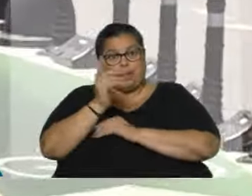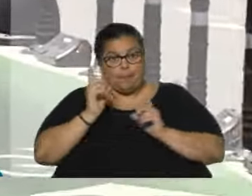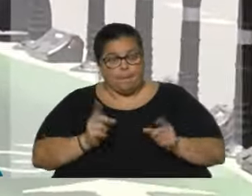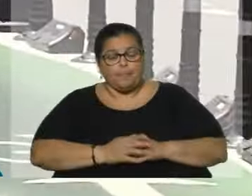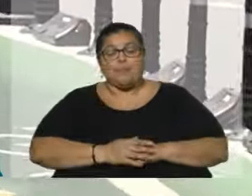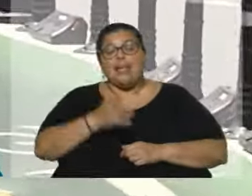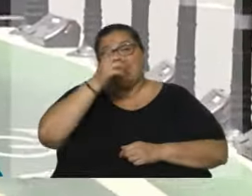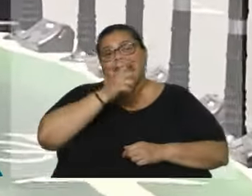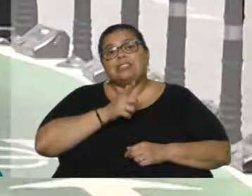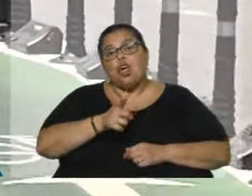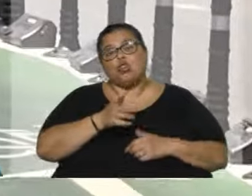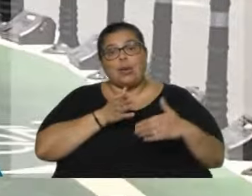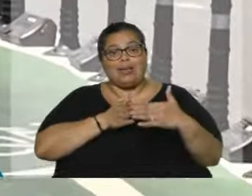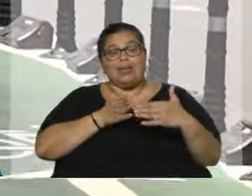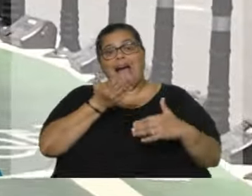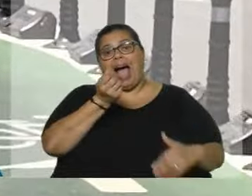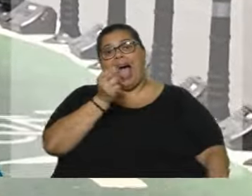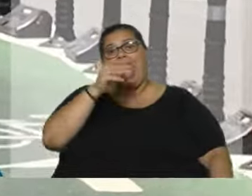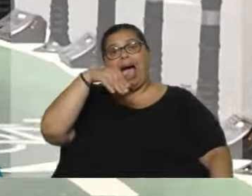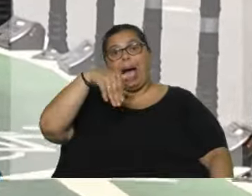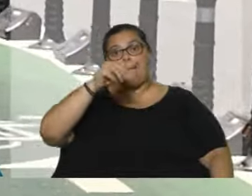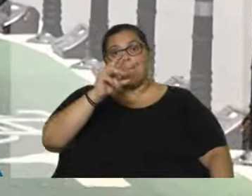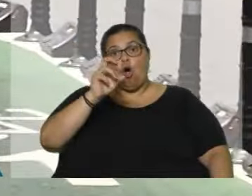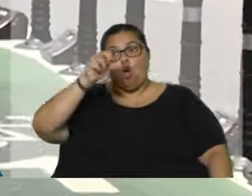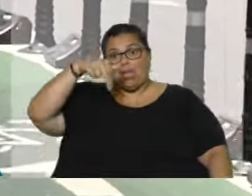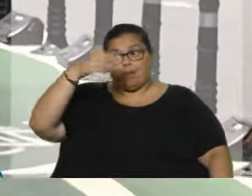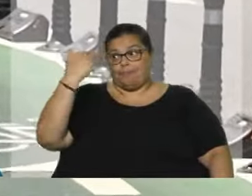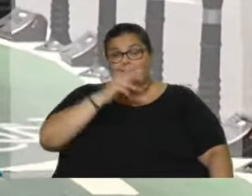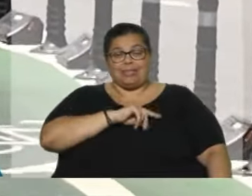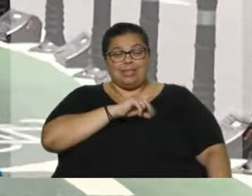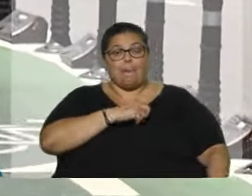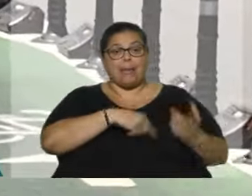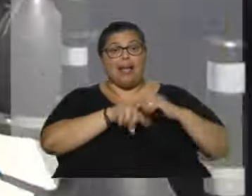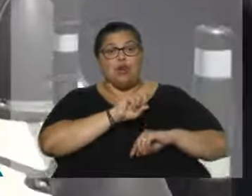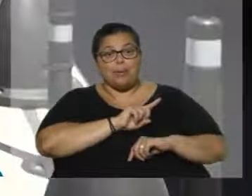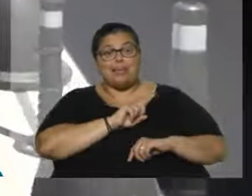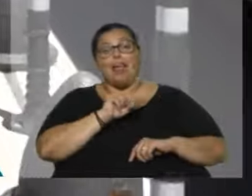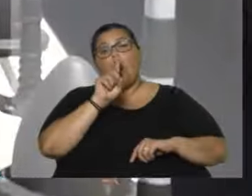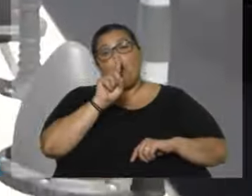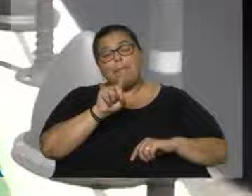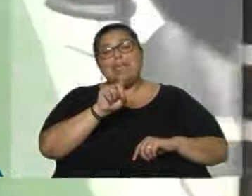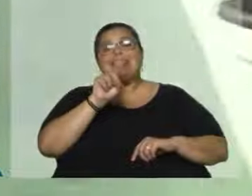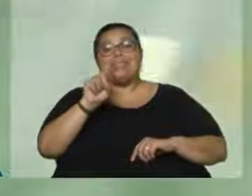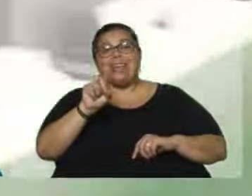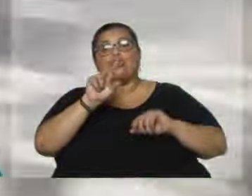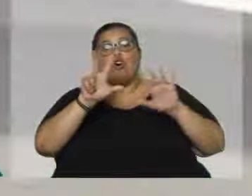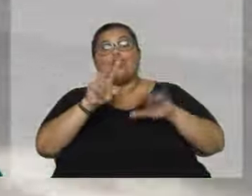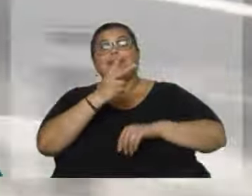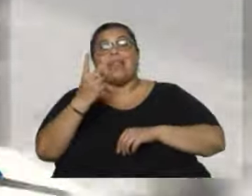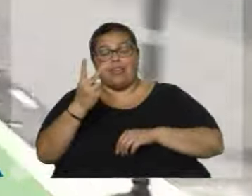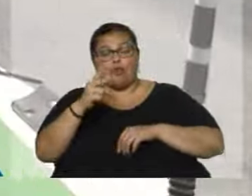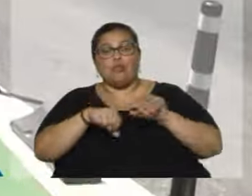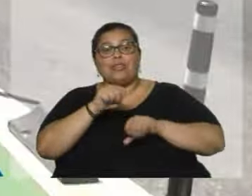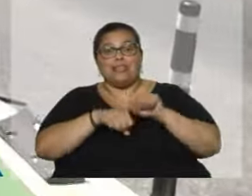en 18 de julio y Javier barrio Sam Morín en diciembre del año pasado circularon 1182 bicicletas durante las horas